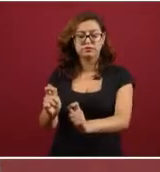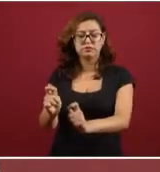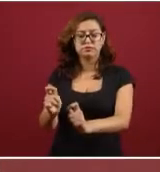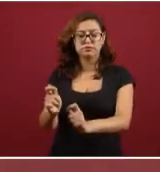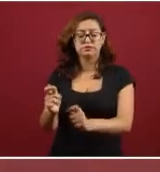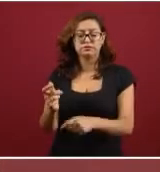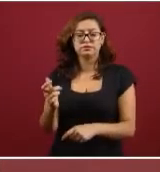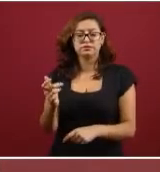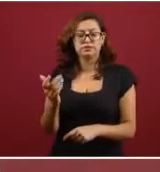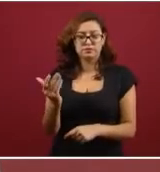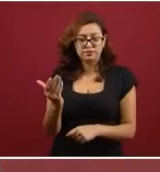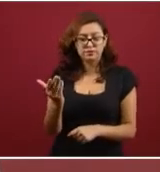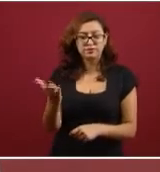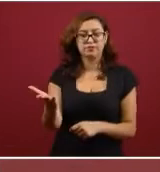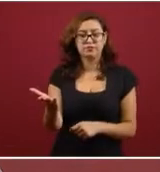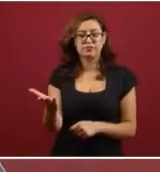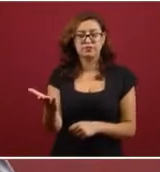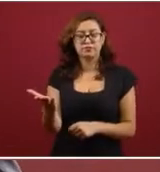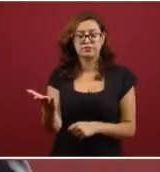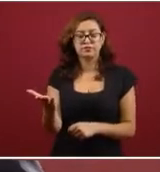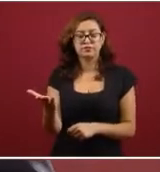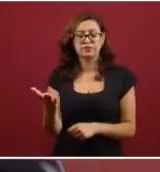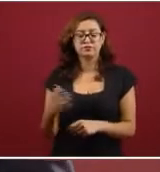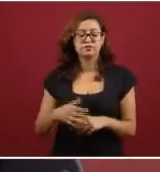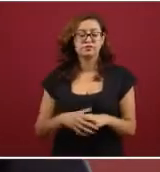ayudara en la coordinación